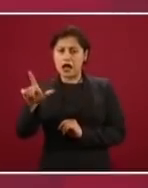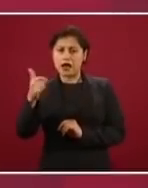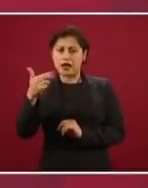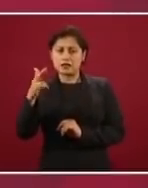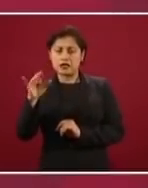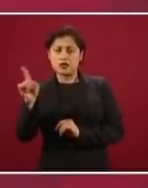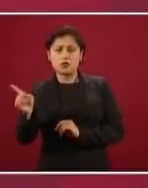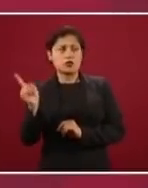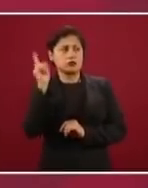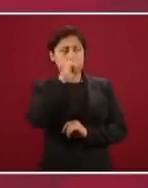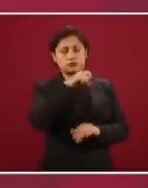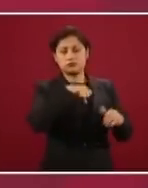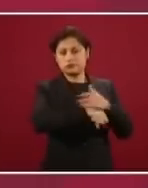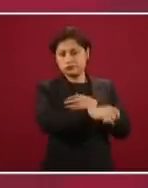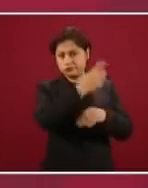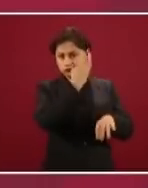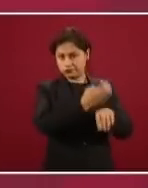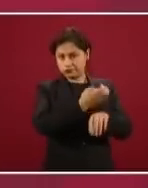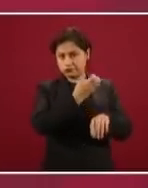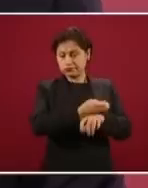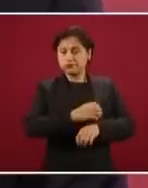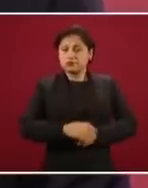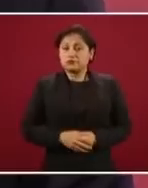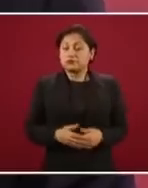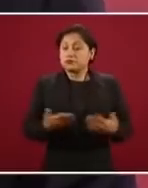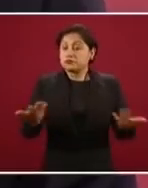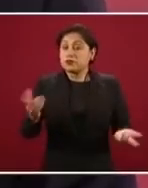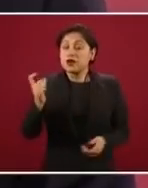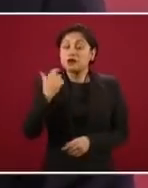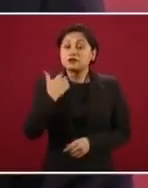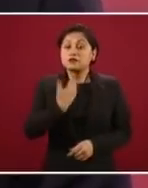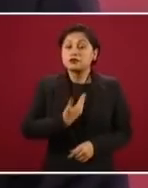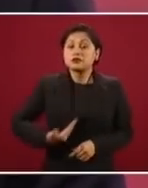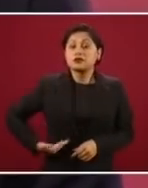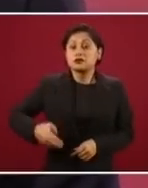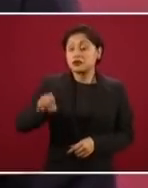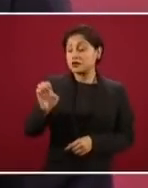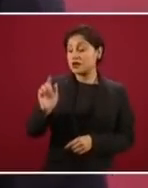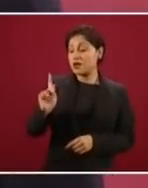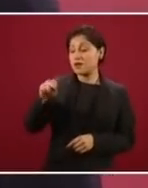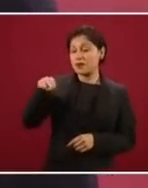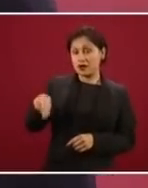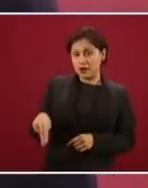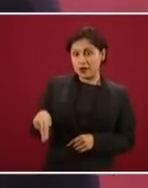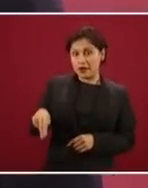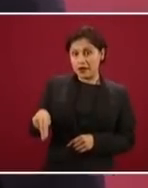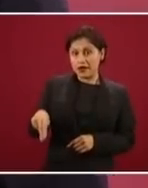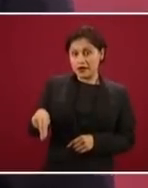el ex-presidente peña 32 lo d